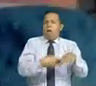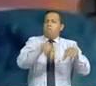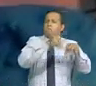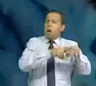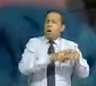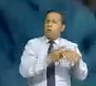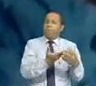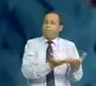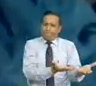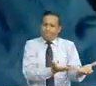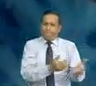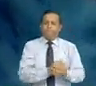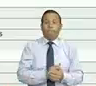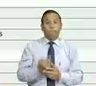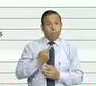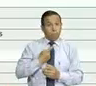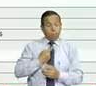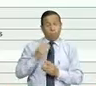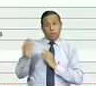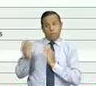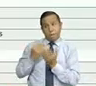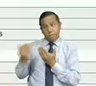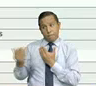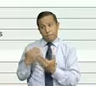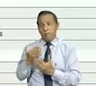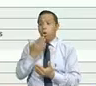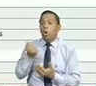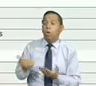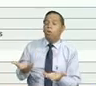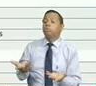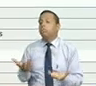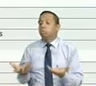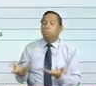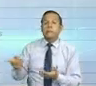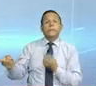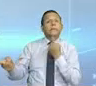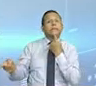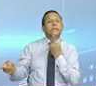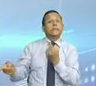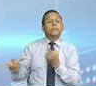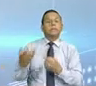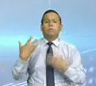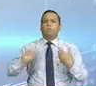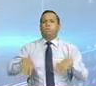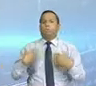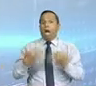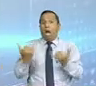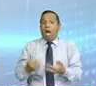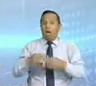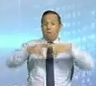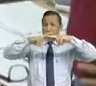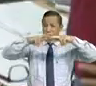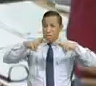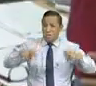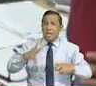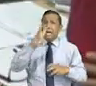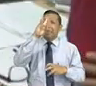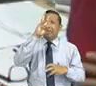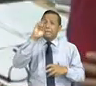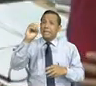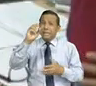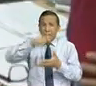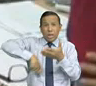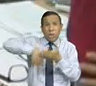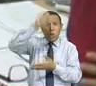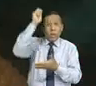IES, Jorge Guatet. Él señaló que existen aproximadamente 600 contratos que son investigados y que en cuanto a los hospitales, no